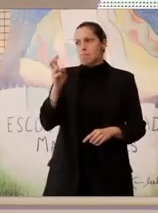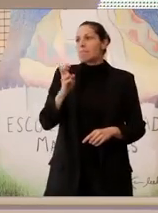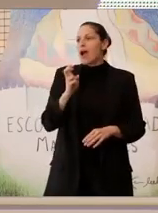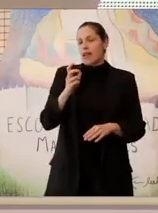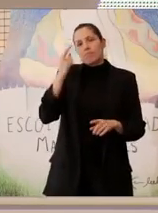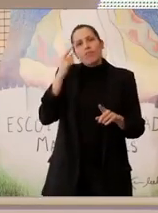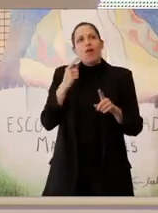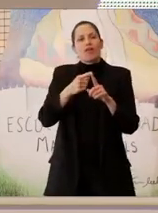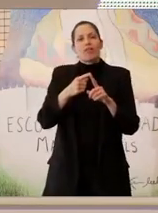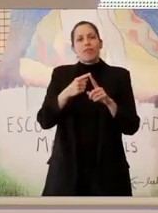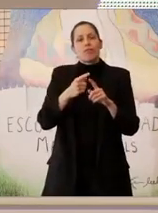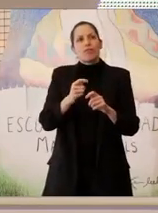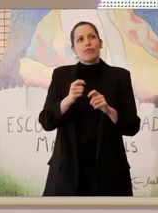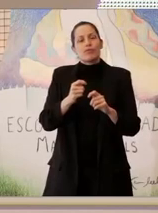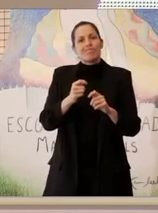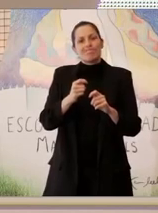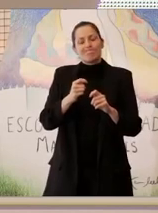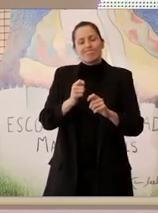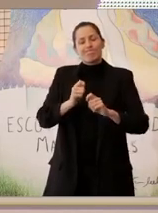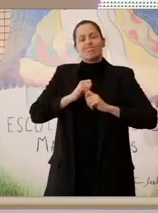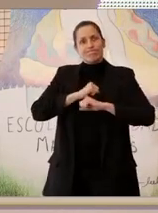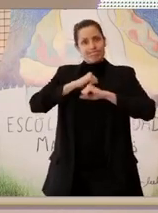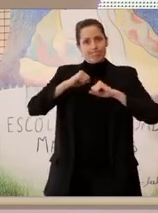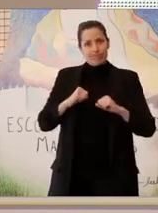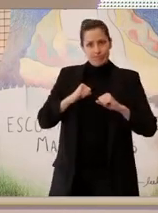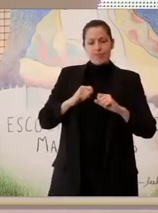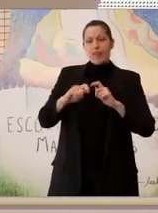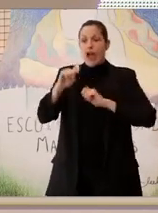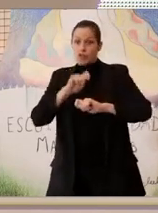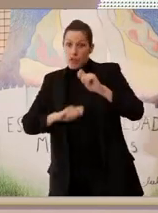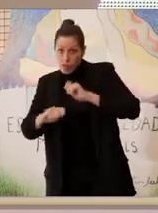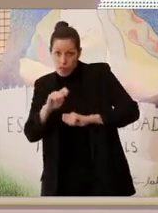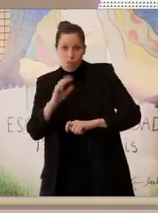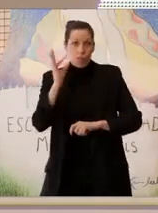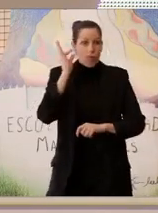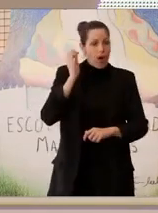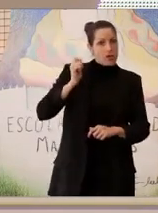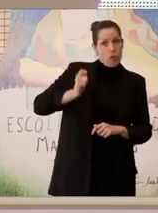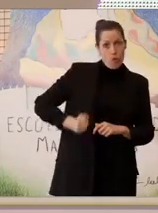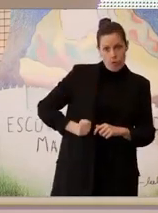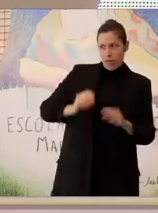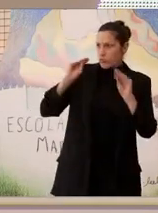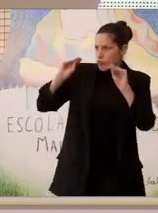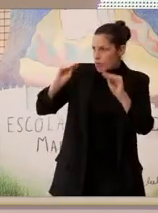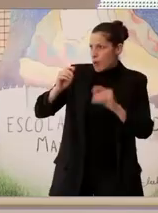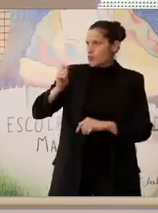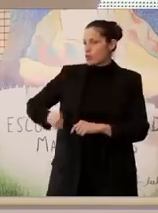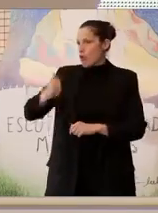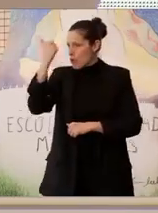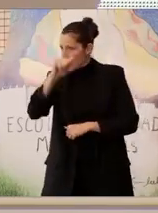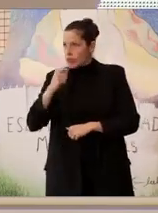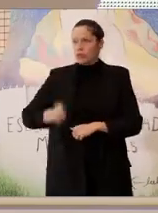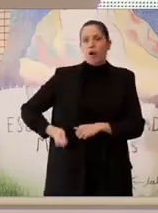reafirmarnos. Y tenemos siempre que hay un nombramiento a través de la Asociación de Mujeres Juezas de España, que formamos jueces y juezas, y además